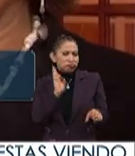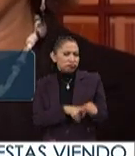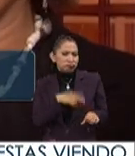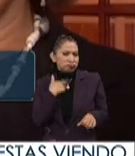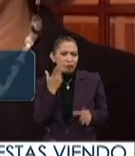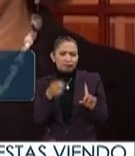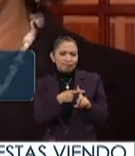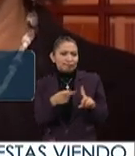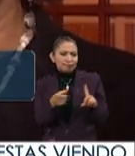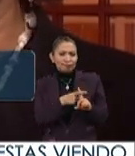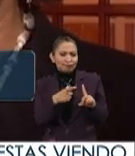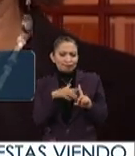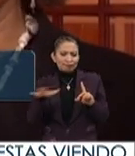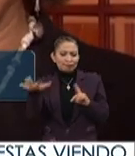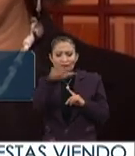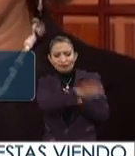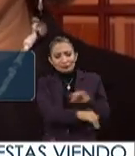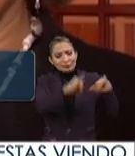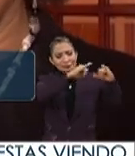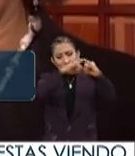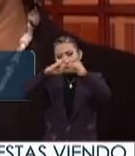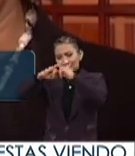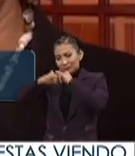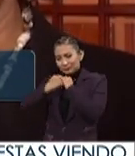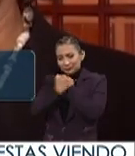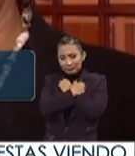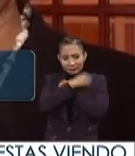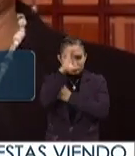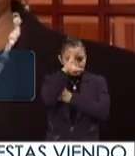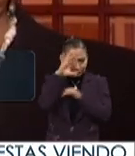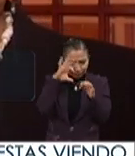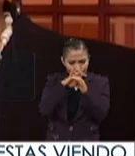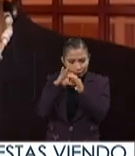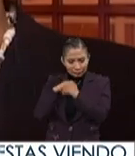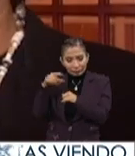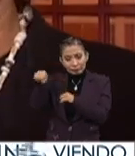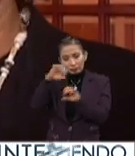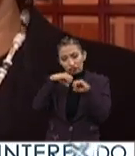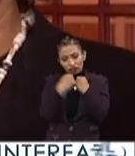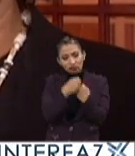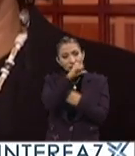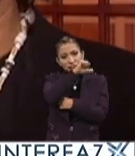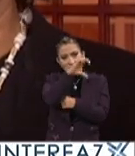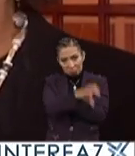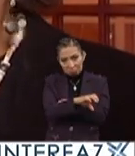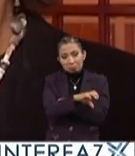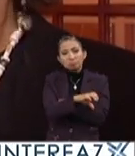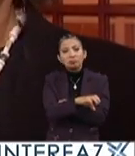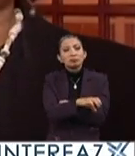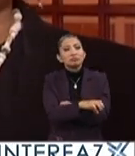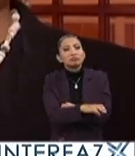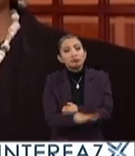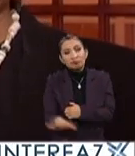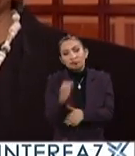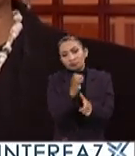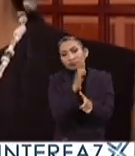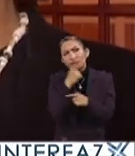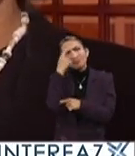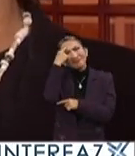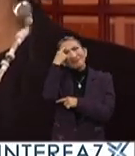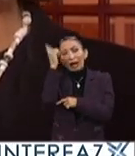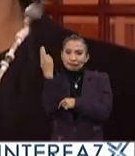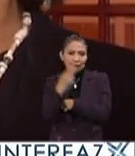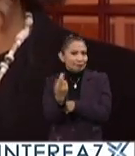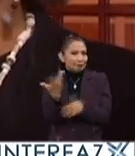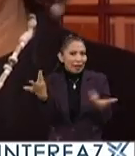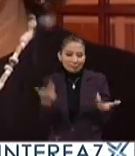natural y muy positiva entre las instituciones educativas y culturales y las organizaciones de la sociedad civil. Entonces yo dije, eso es lo